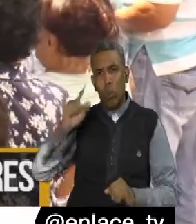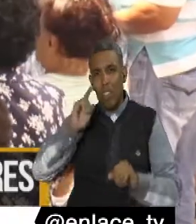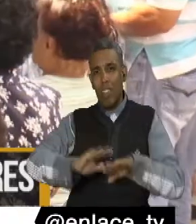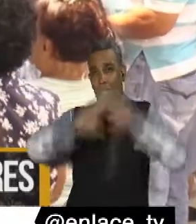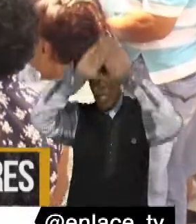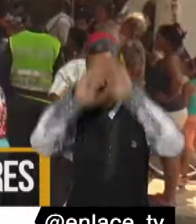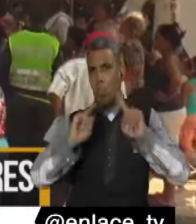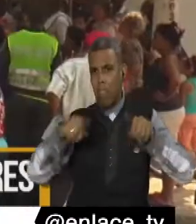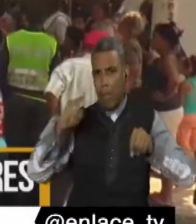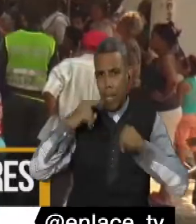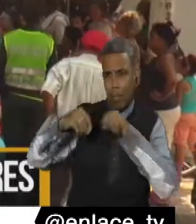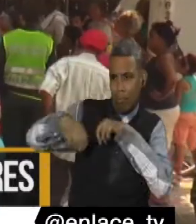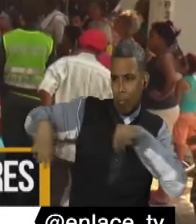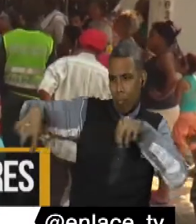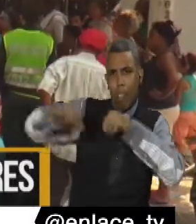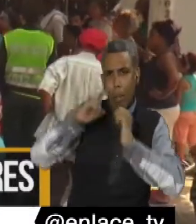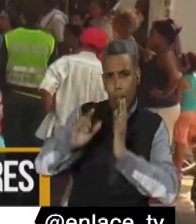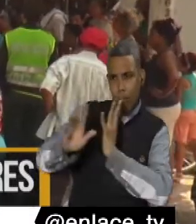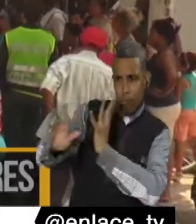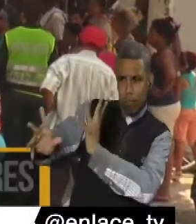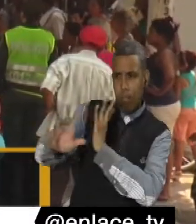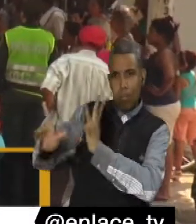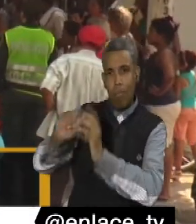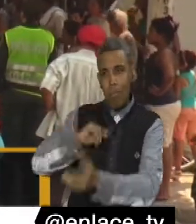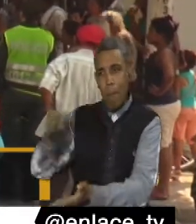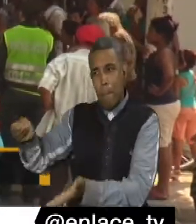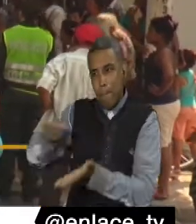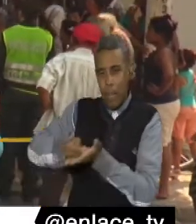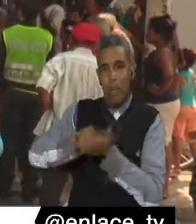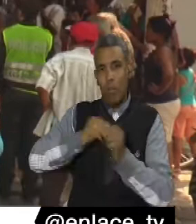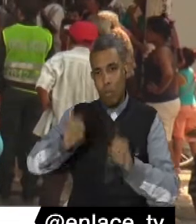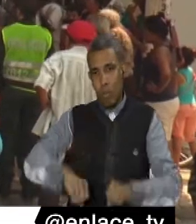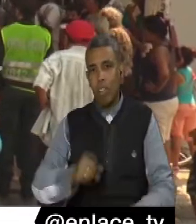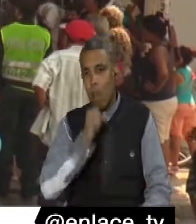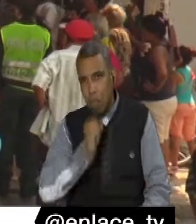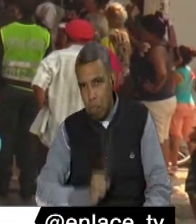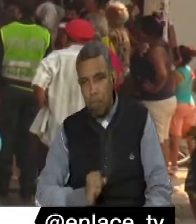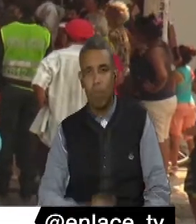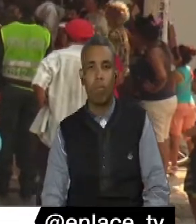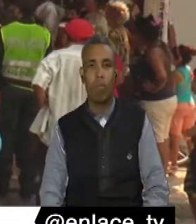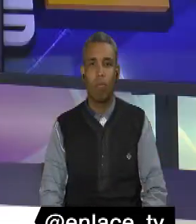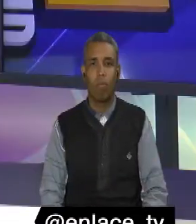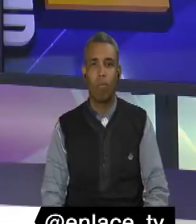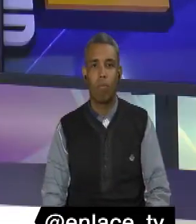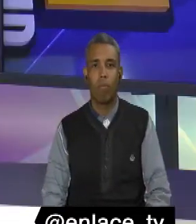han dispuesto de puntos para hacer efectivos los pagos de subsidios a adultos mayores.